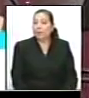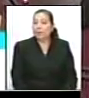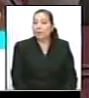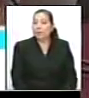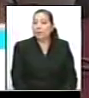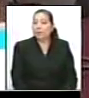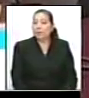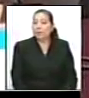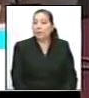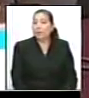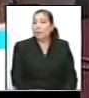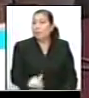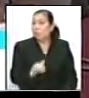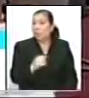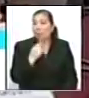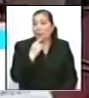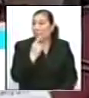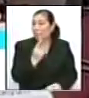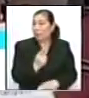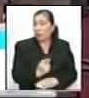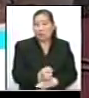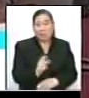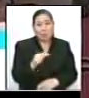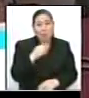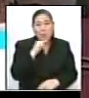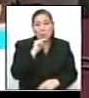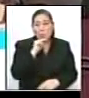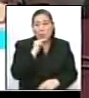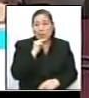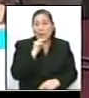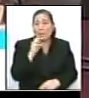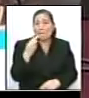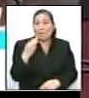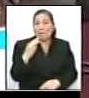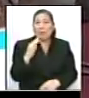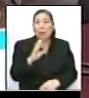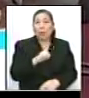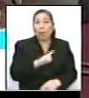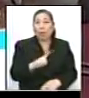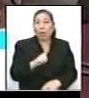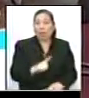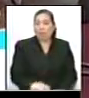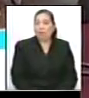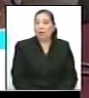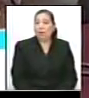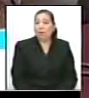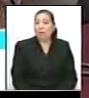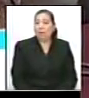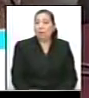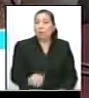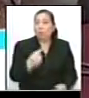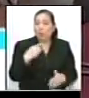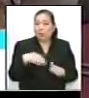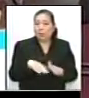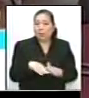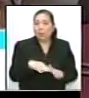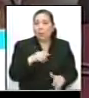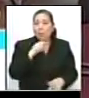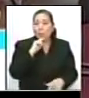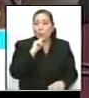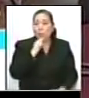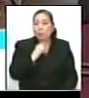que es la misma denunciante, la mamá del jefe de campaña de la accesitaria, la